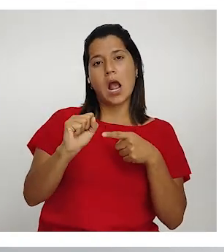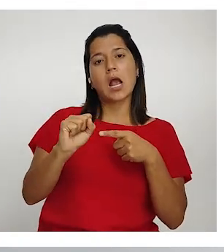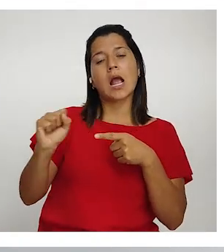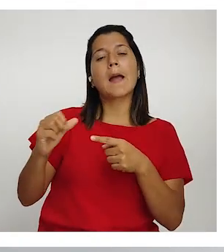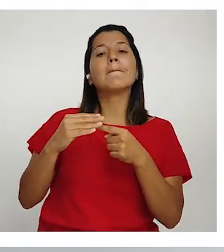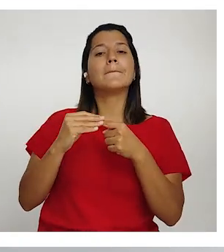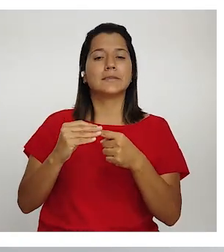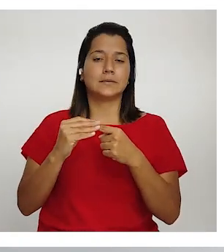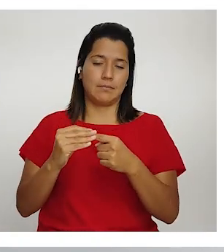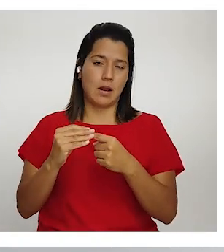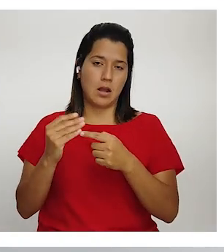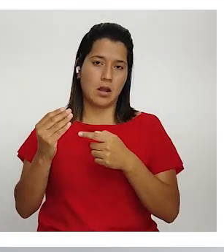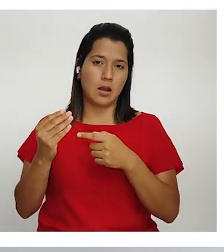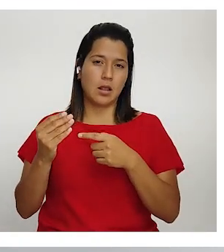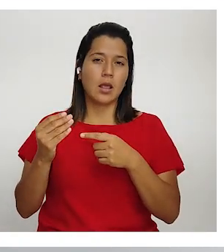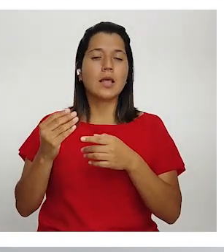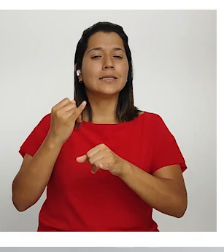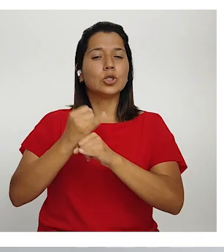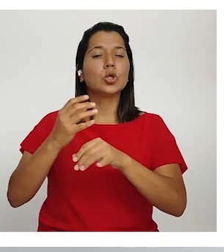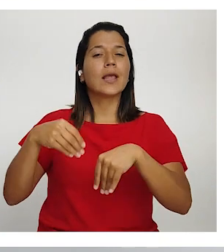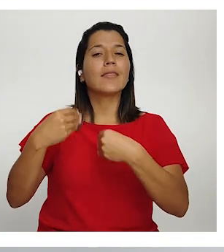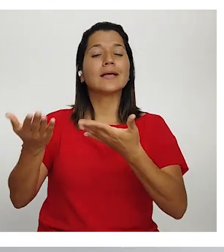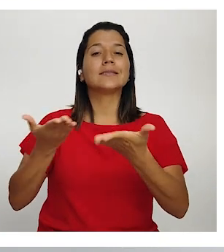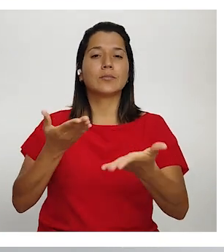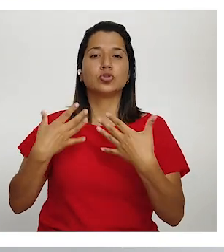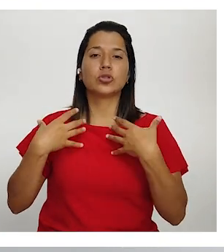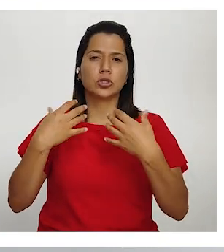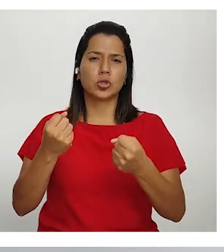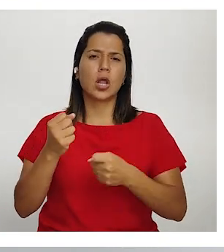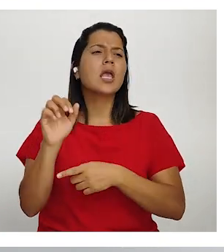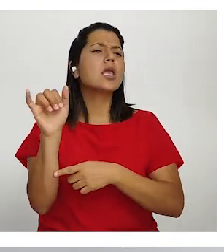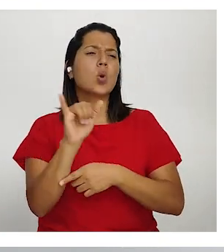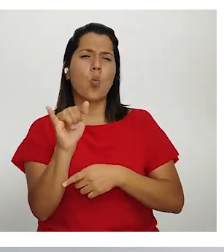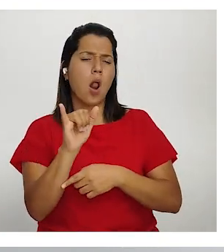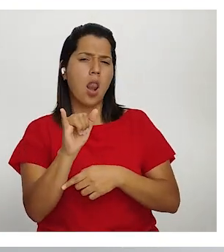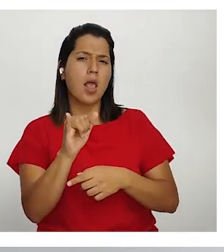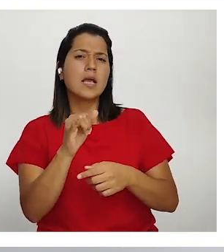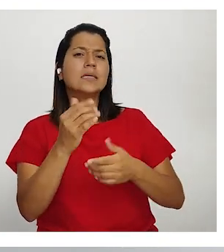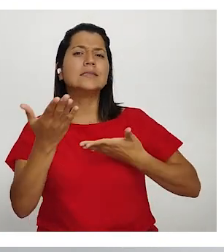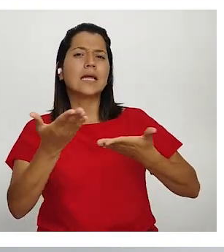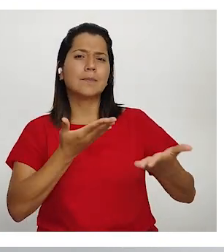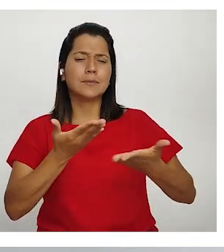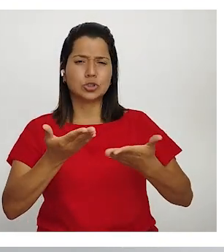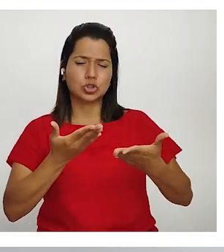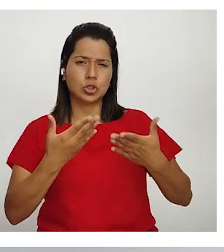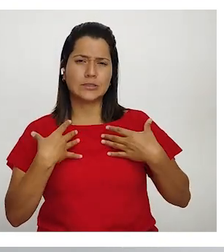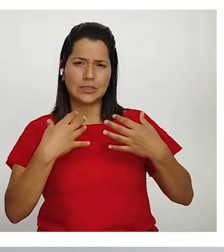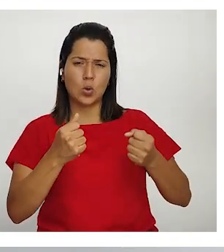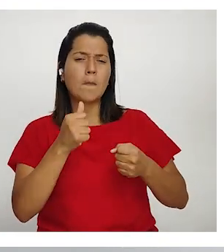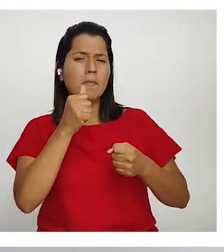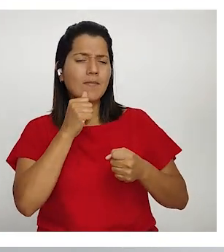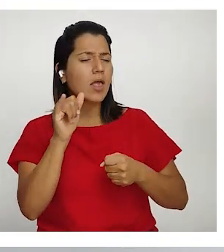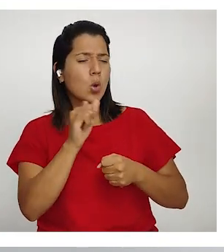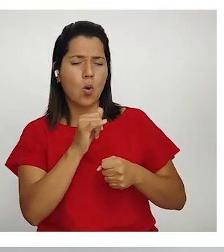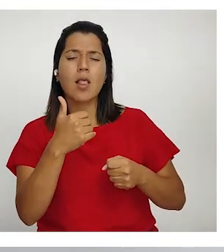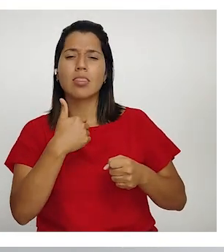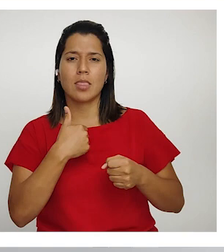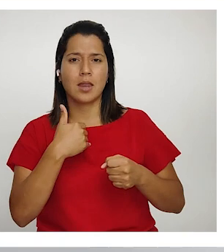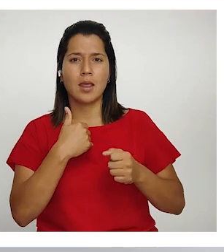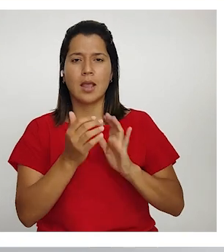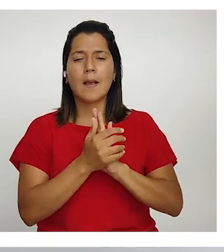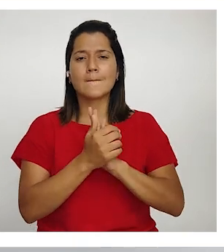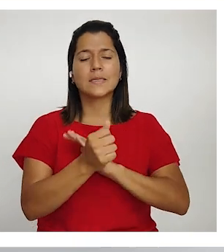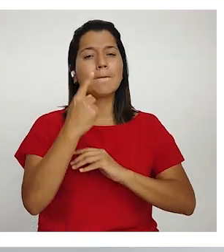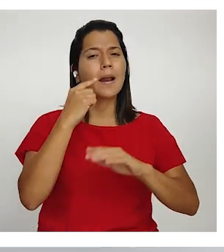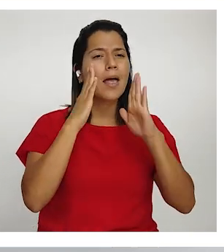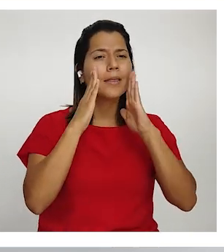es un personal ya capacitado. A nivel privado también es personal capacitado para poder atender a pacientes o personas que lleguen con sintomatología